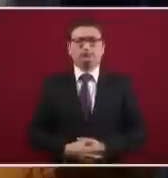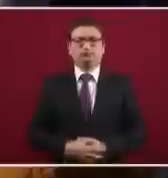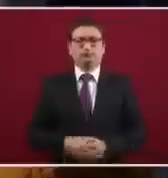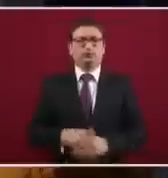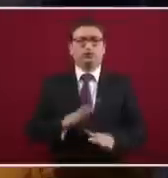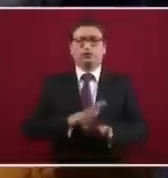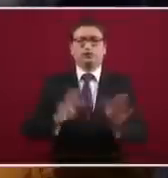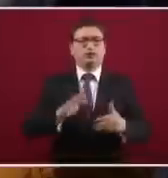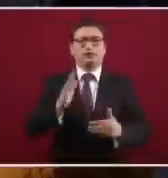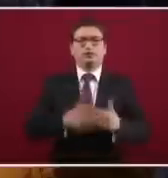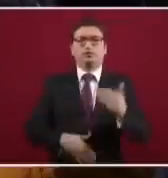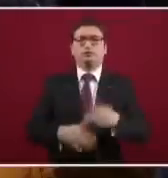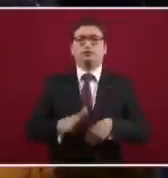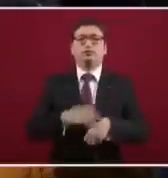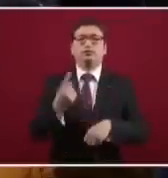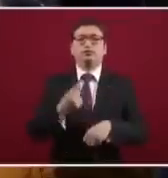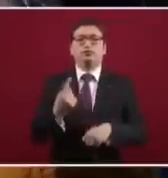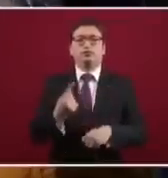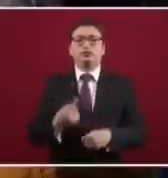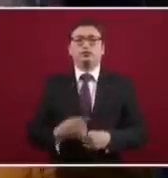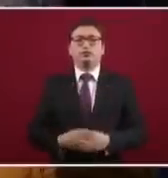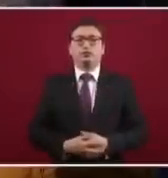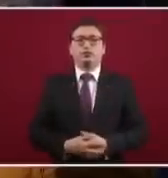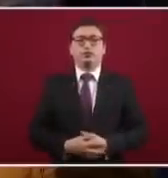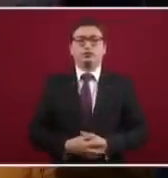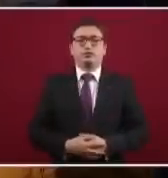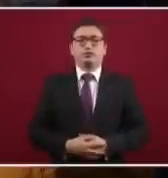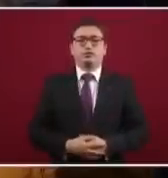ver, ya terminamos porque…